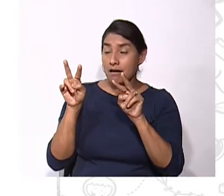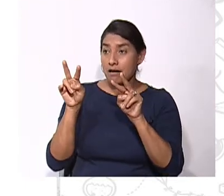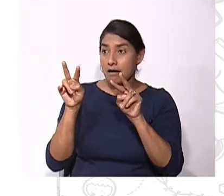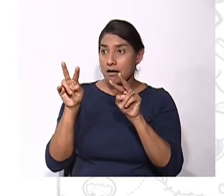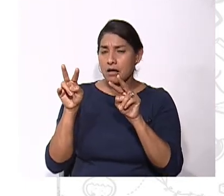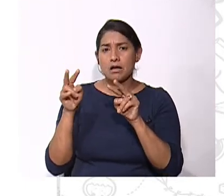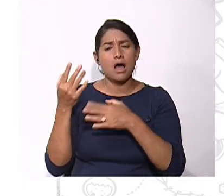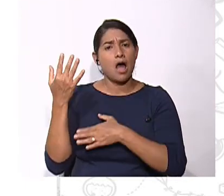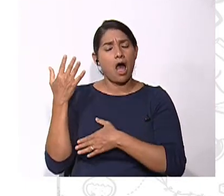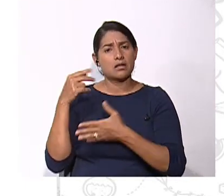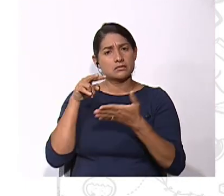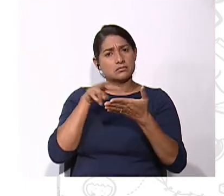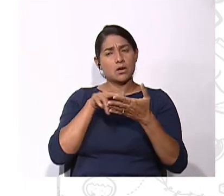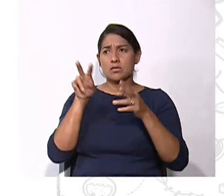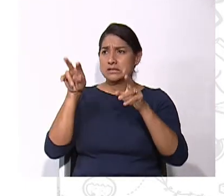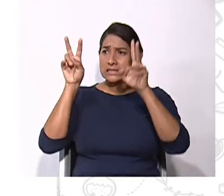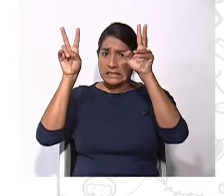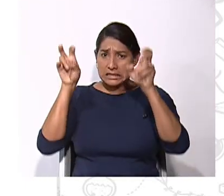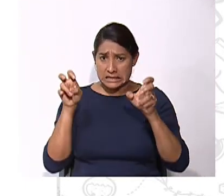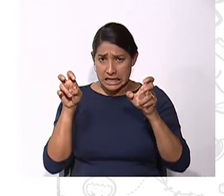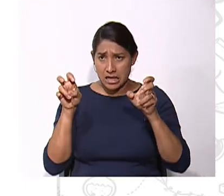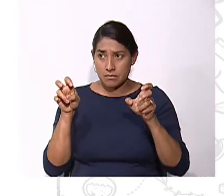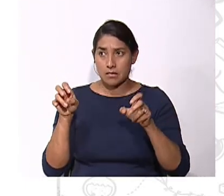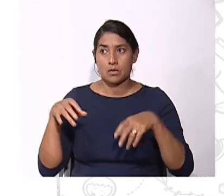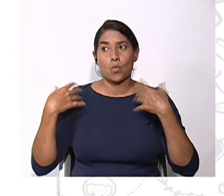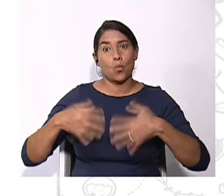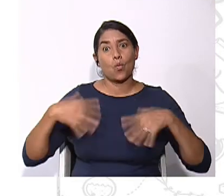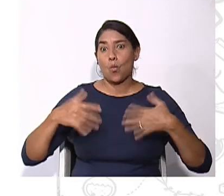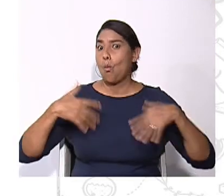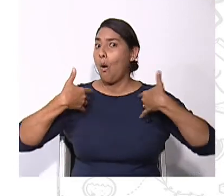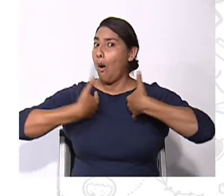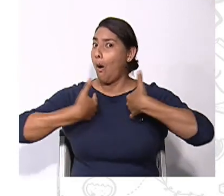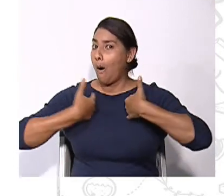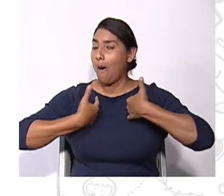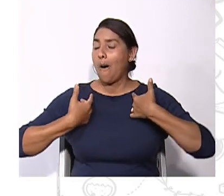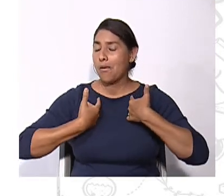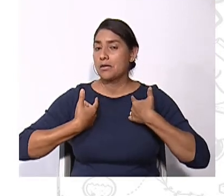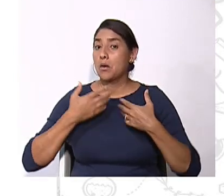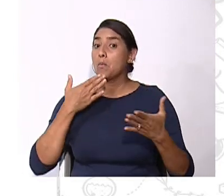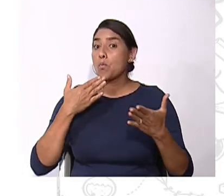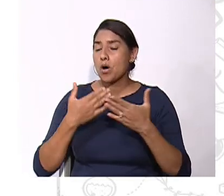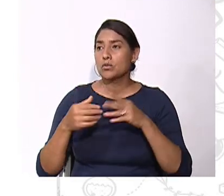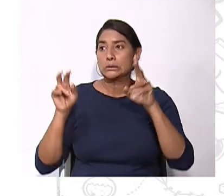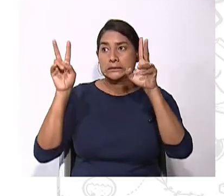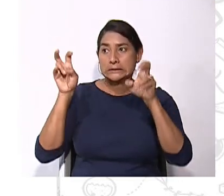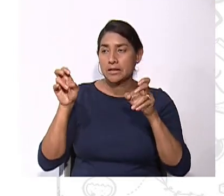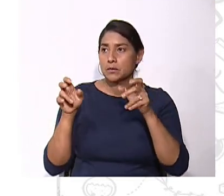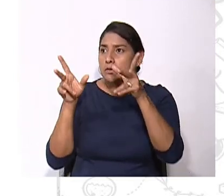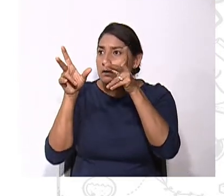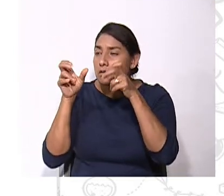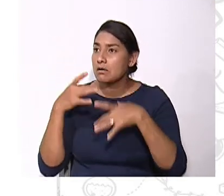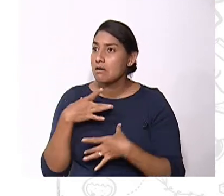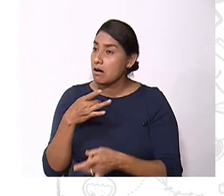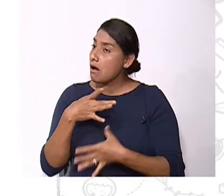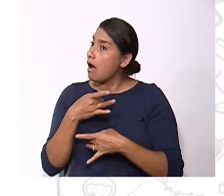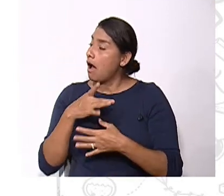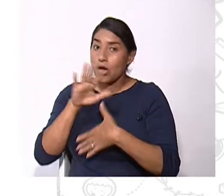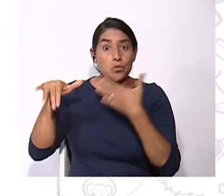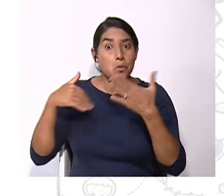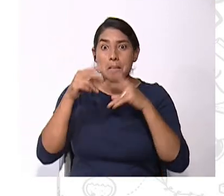¿Han leído algo sobre estos increíbles animales? Bueno, es un tema que nos llama la atención a